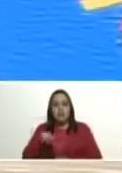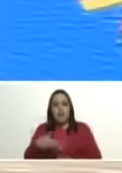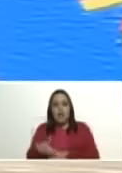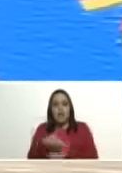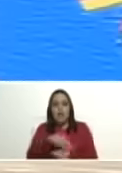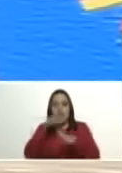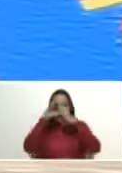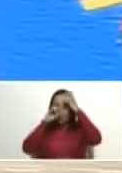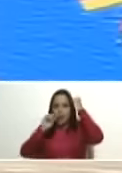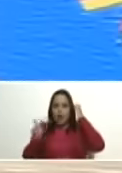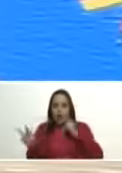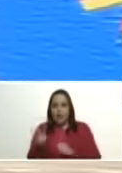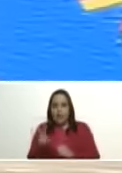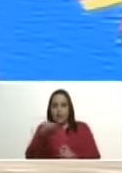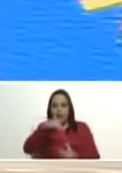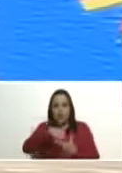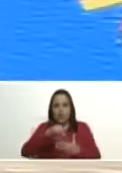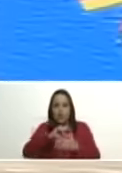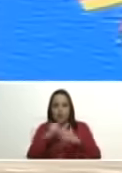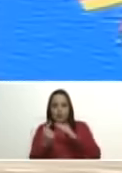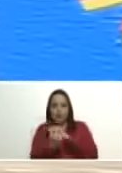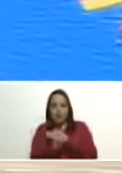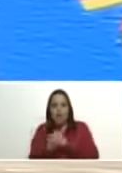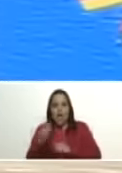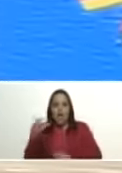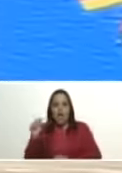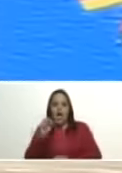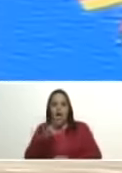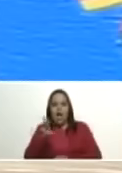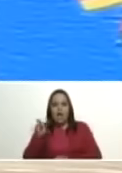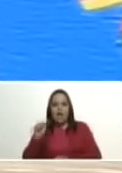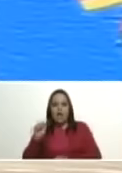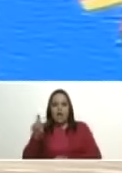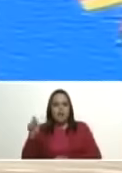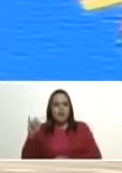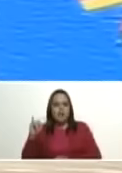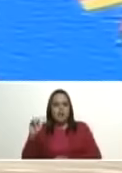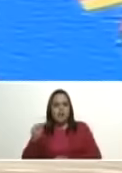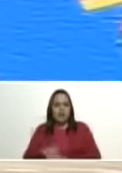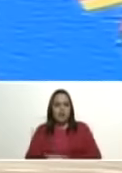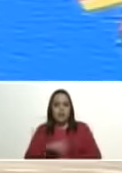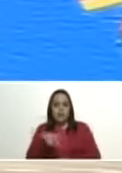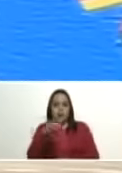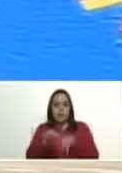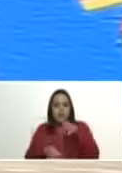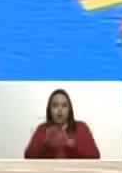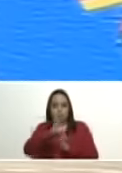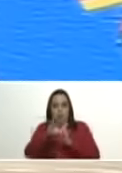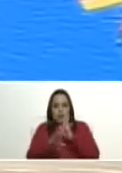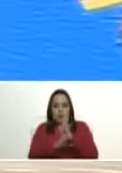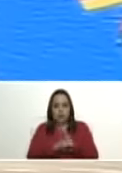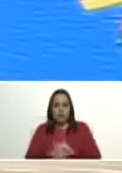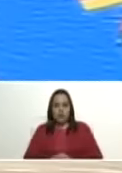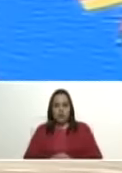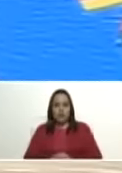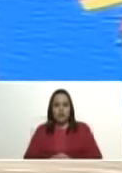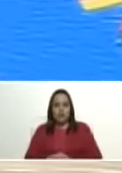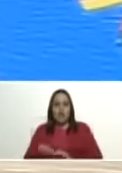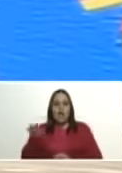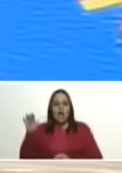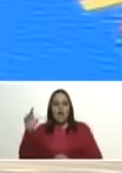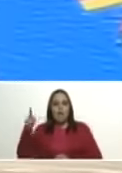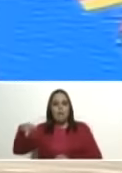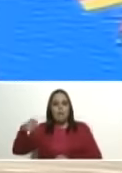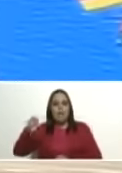Venezuela en Guyana, Reina Arratia, al abogado constitucionalista Francisco Artiga